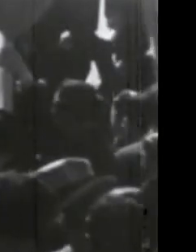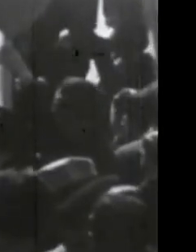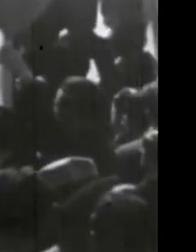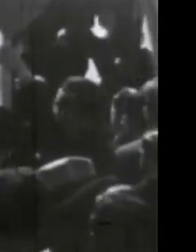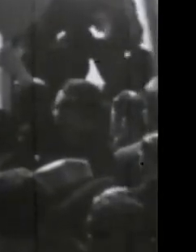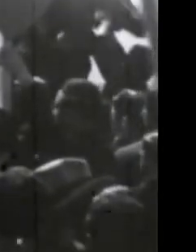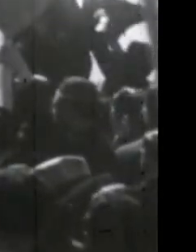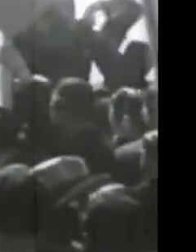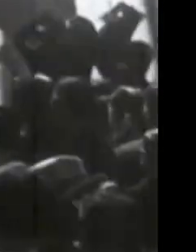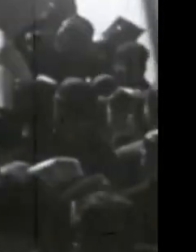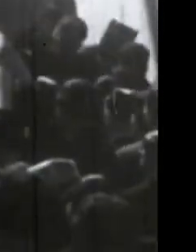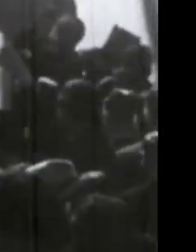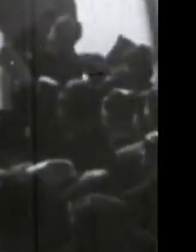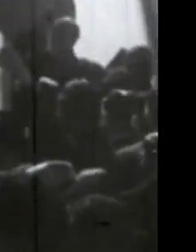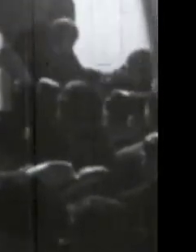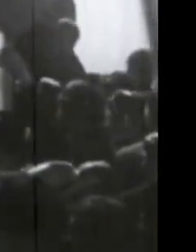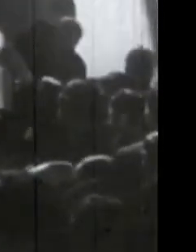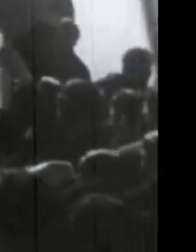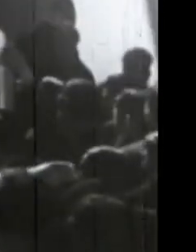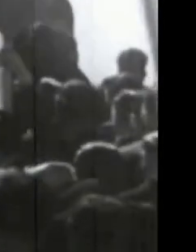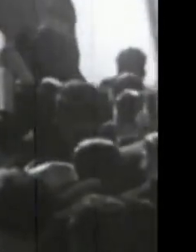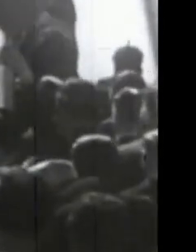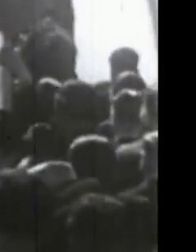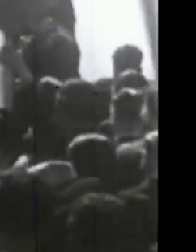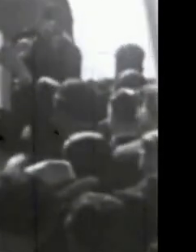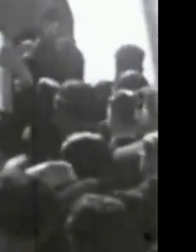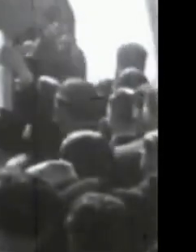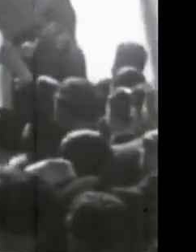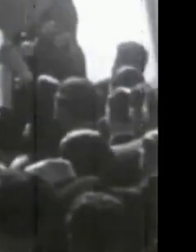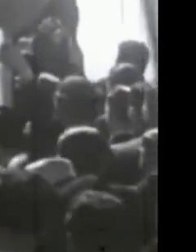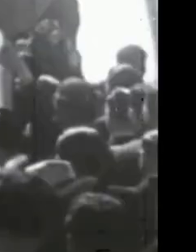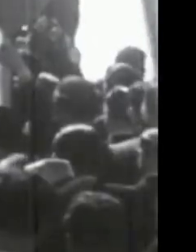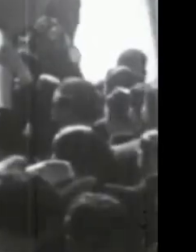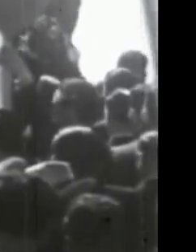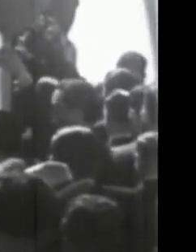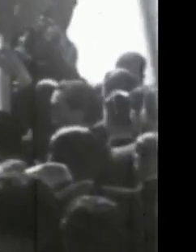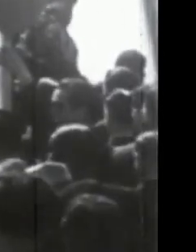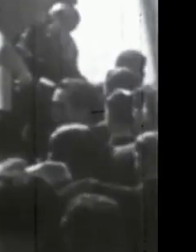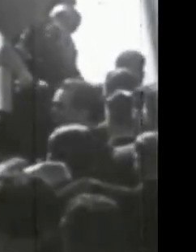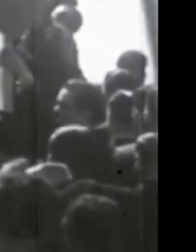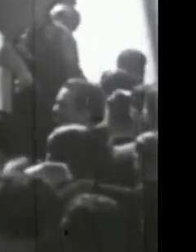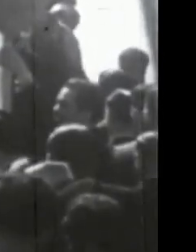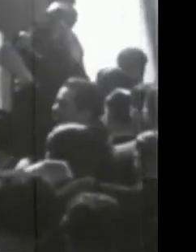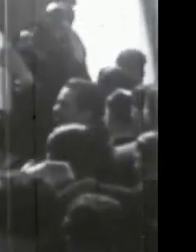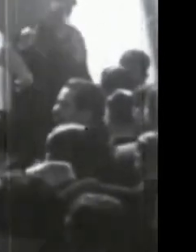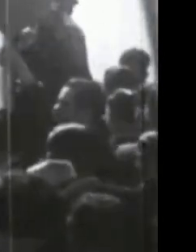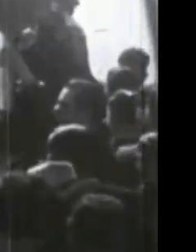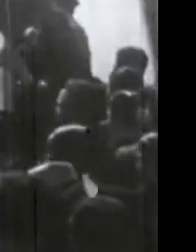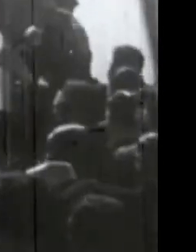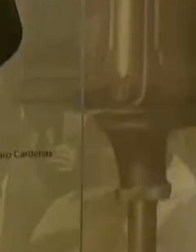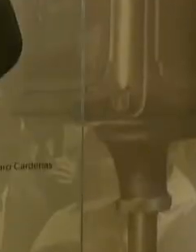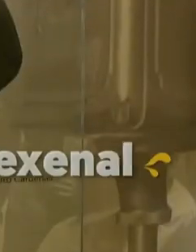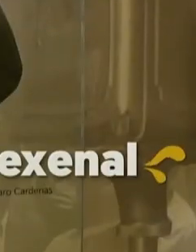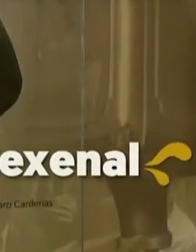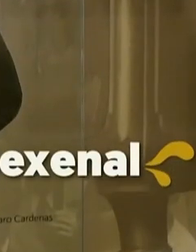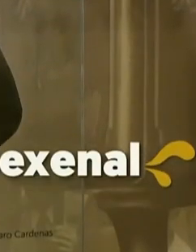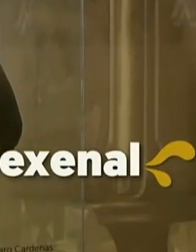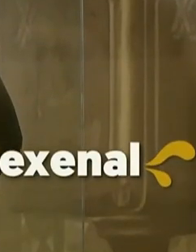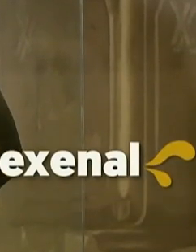hacer guardar la construcción política de los todos los mexicanos y las leyes que de ella emanen.